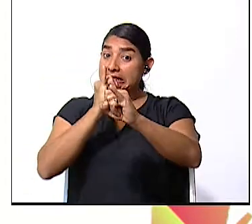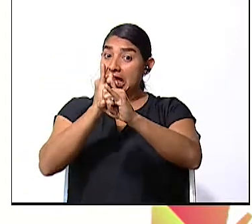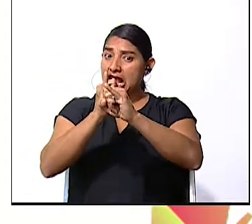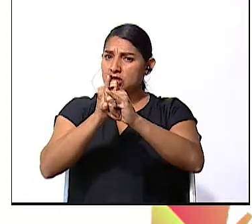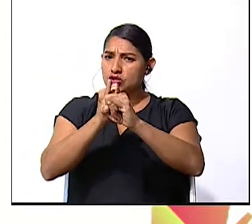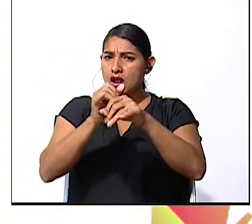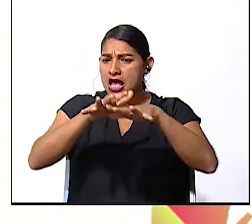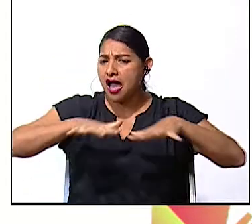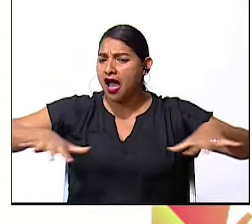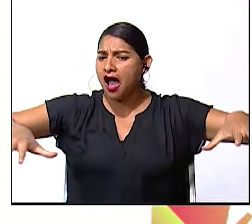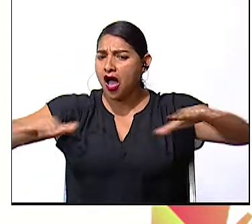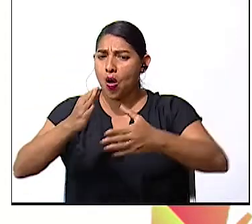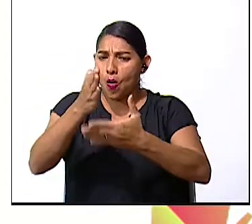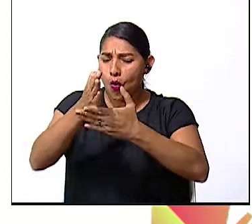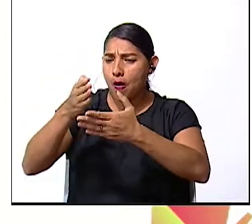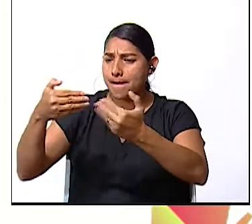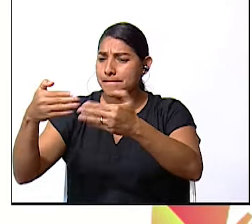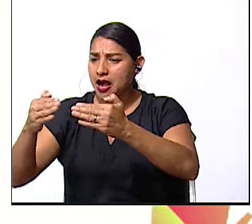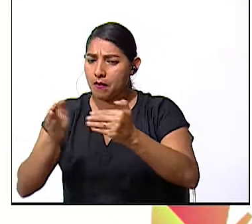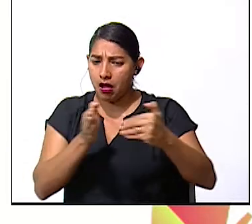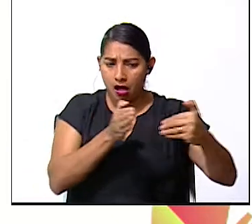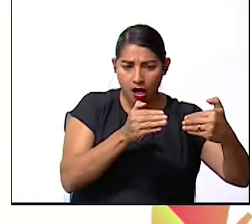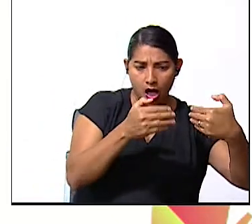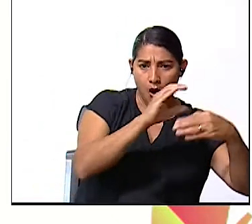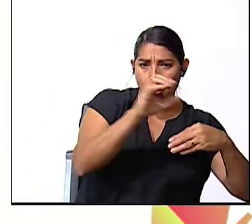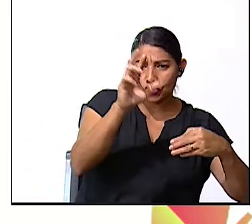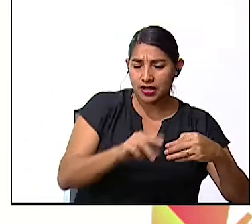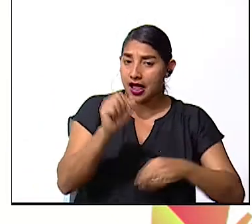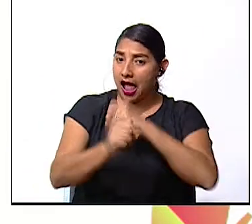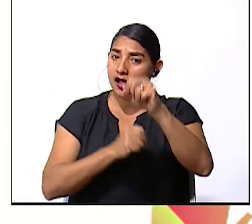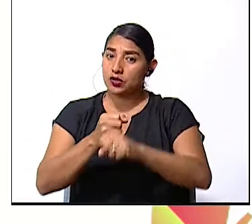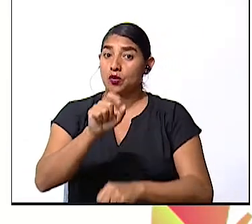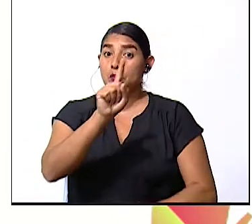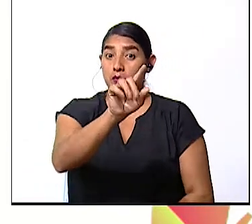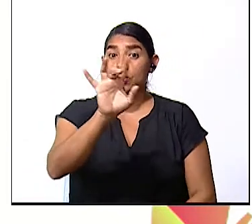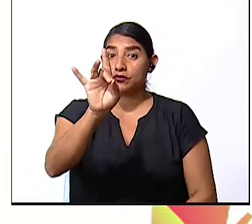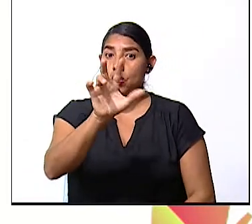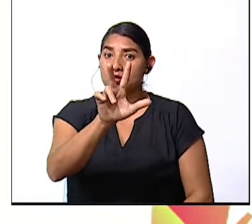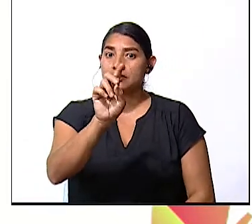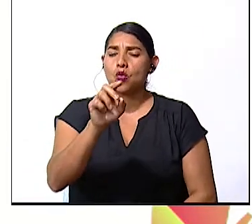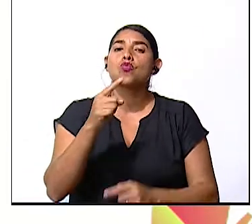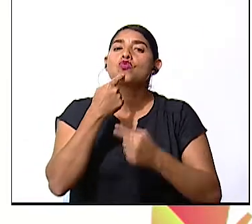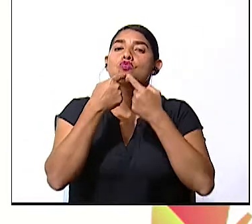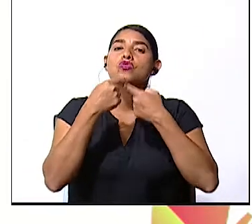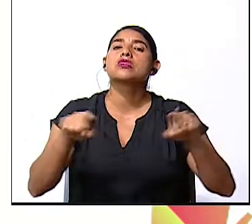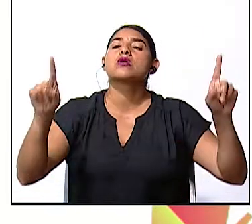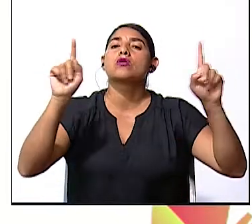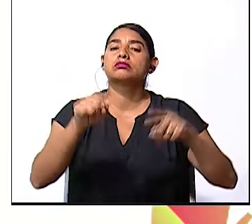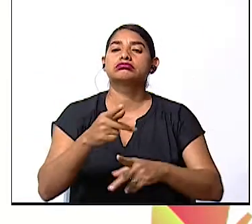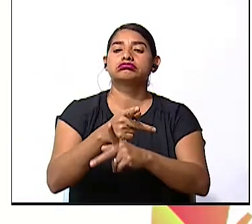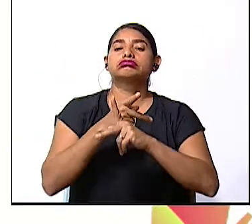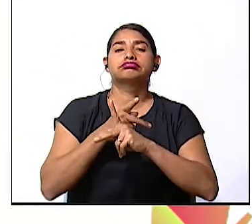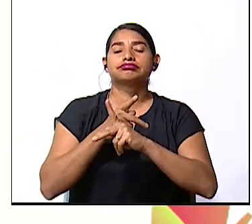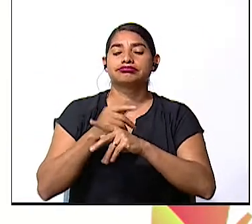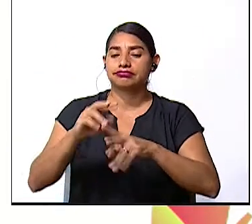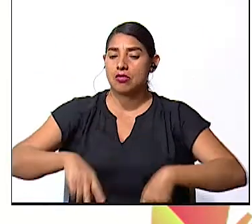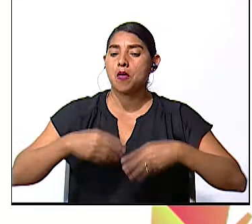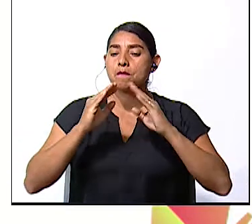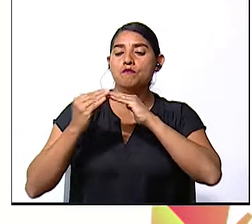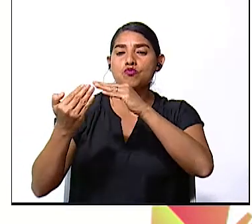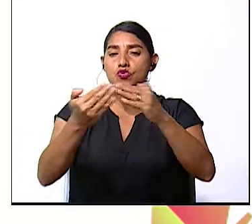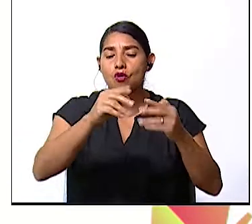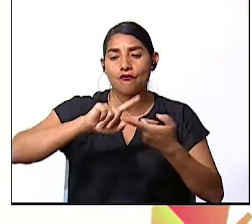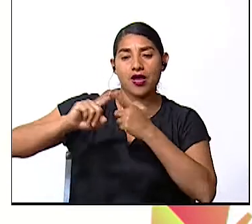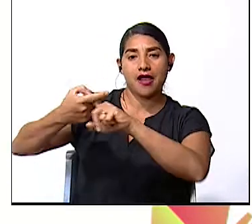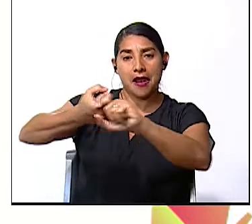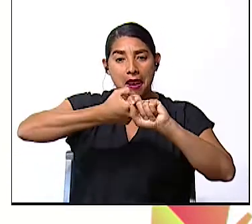que se extiende hasta Panamá. En 1982, la UNESCO lo declaró Reserva de la Biosfera La